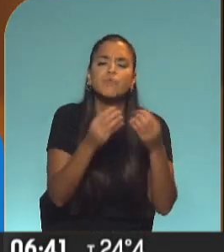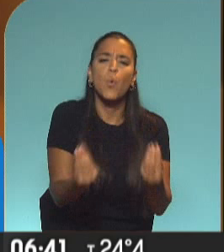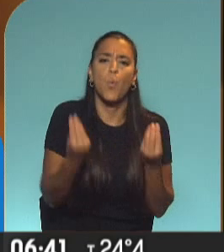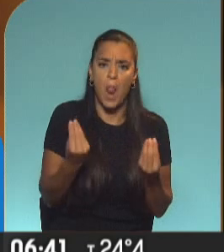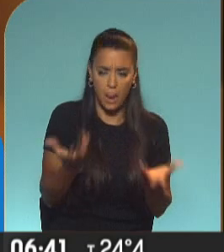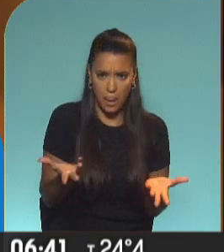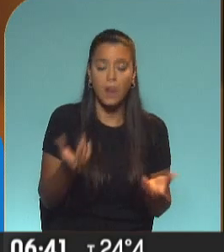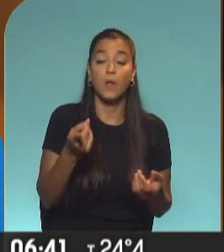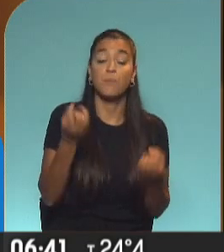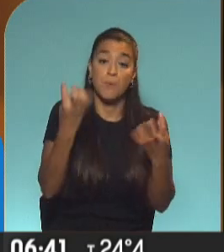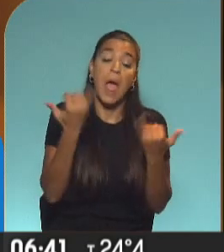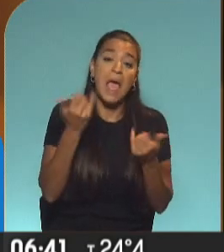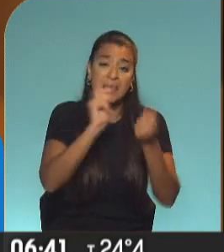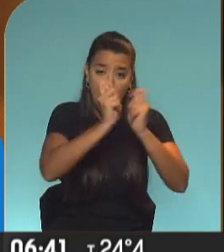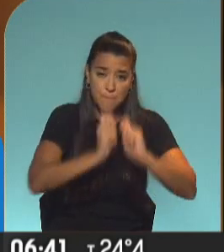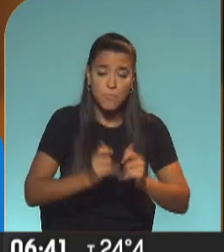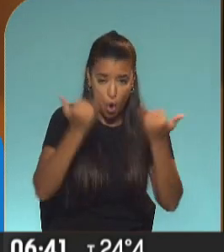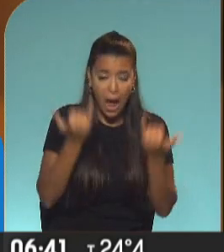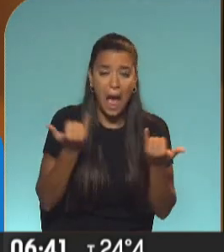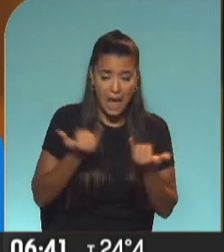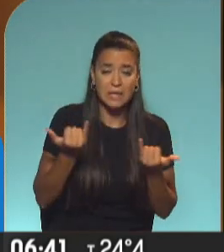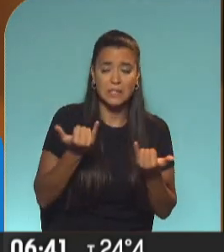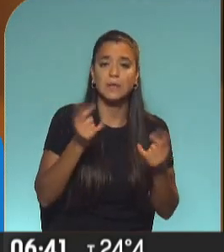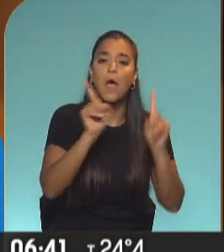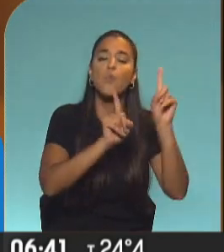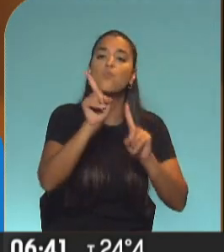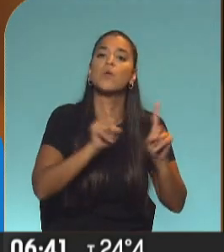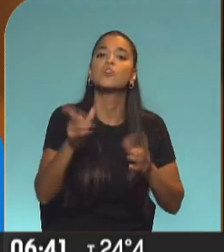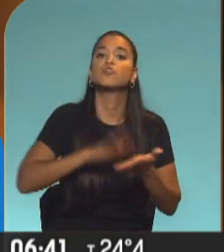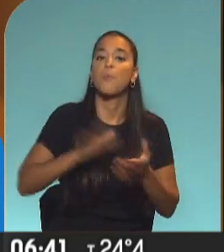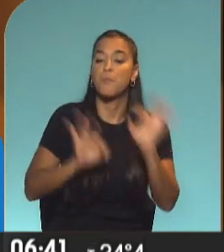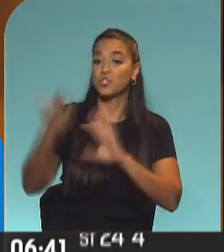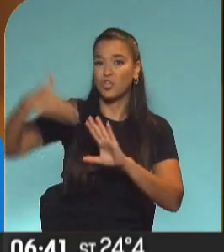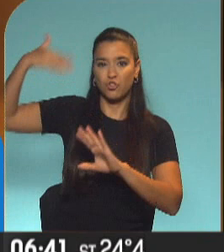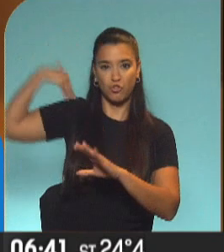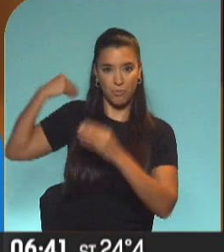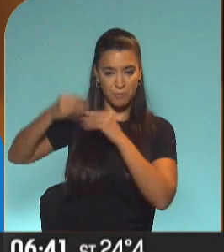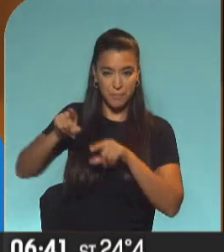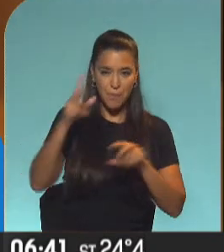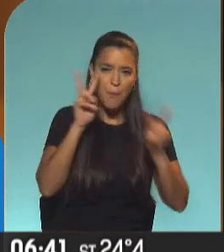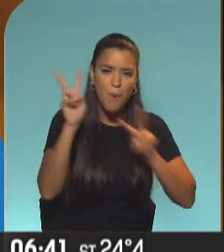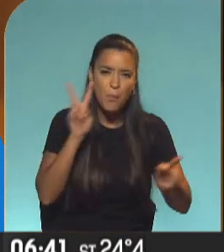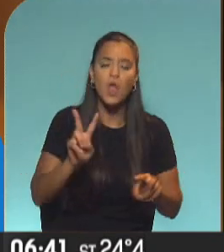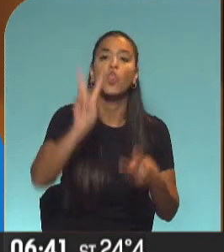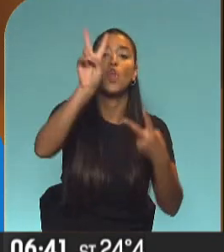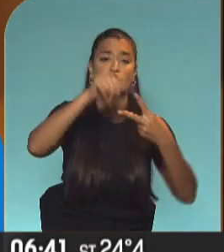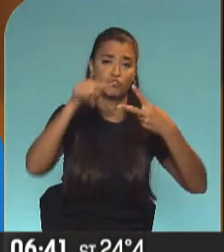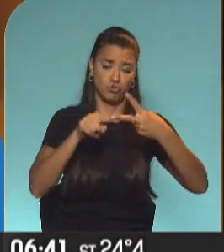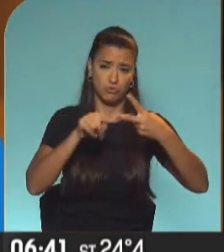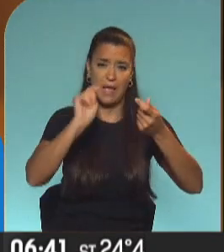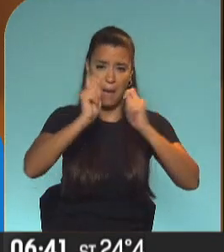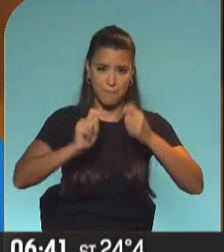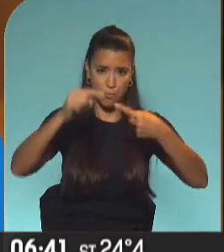Porque se dieron algunas modificaciones, se hicieron algunas modificaciones respecto del proyecto original. Si te parece, las vemos. Sí, cómo no, son ya. dos, Sí,